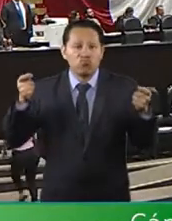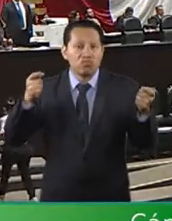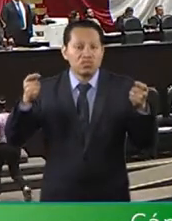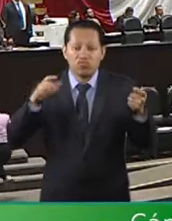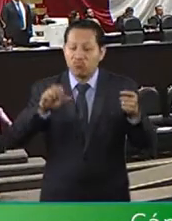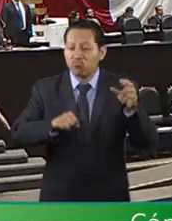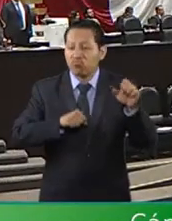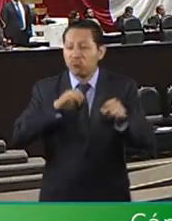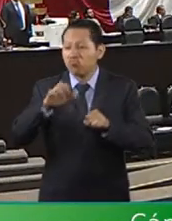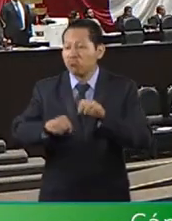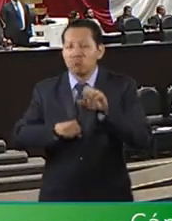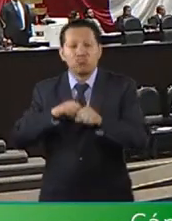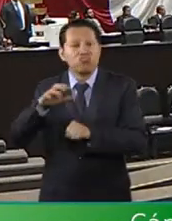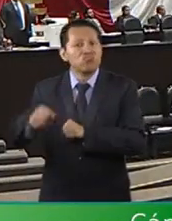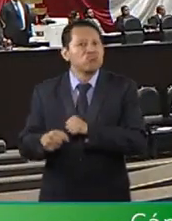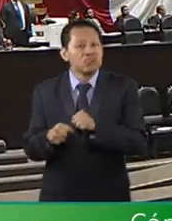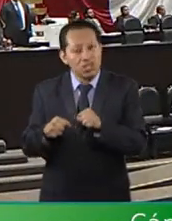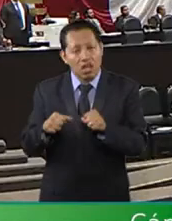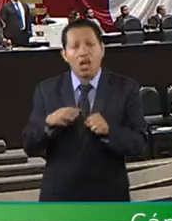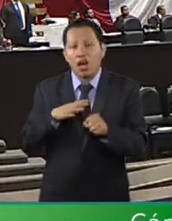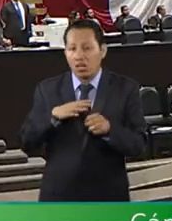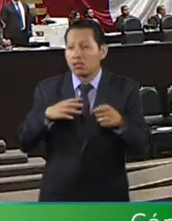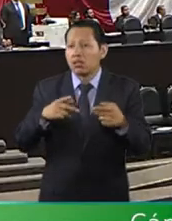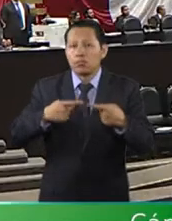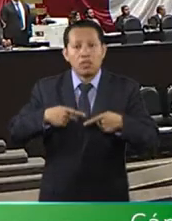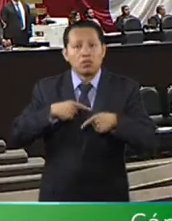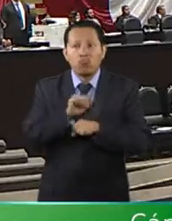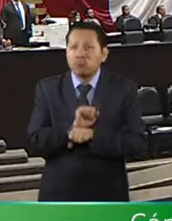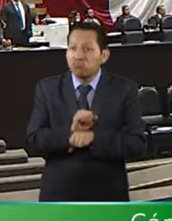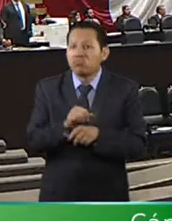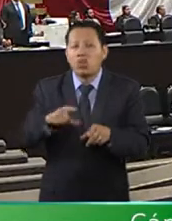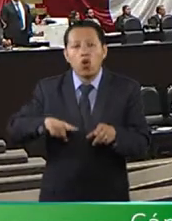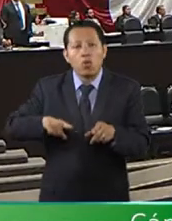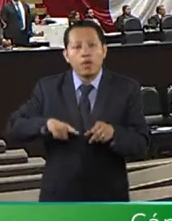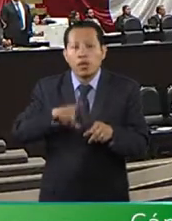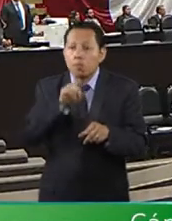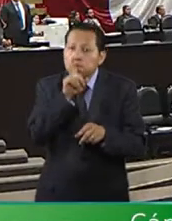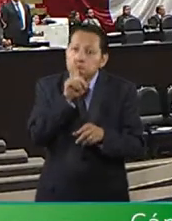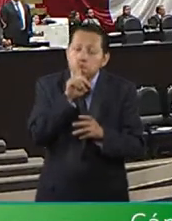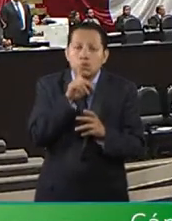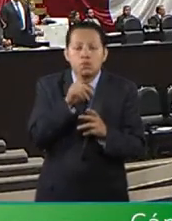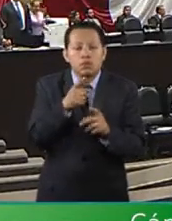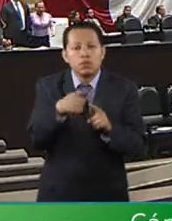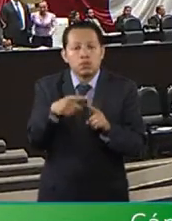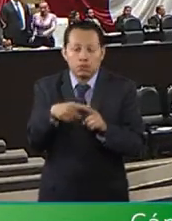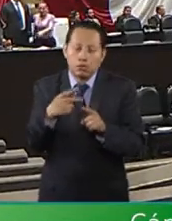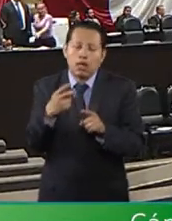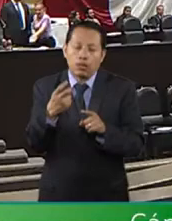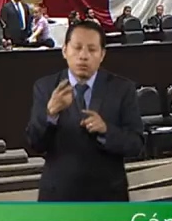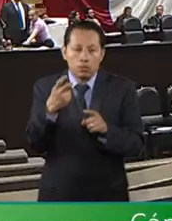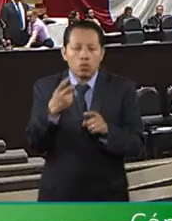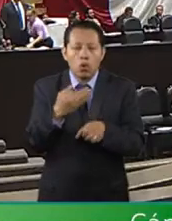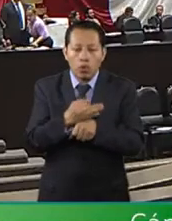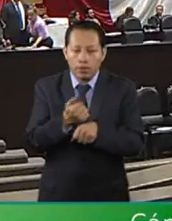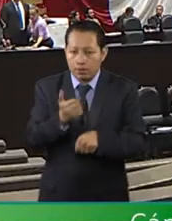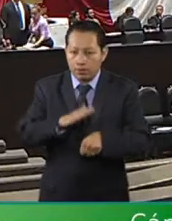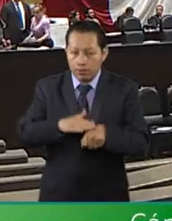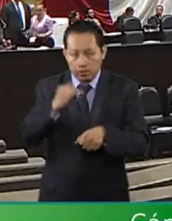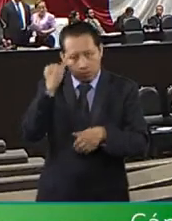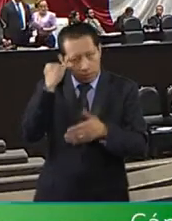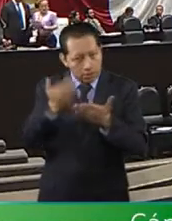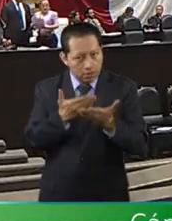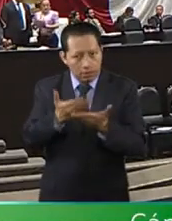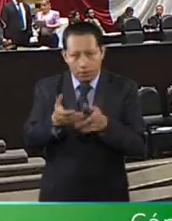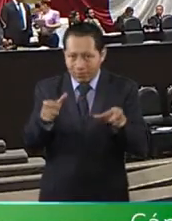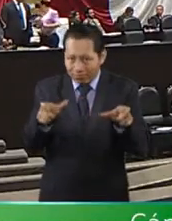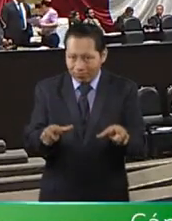estado y sometiendo a la población ante esta realidad la estrategia de seguridad planteada por la actual administración